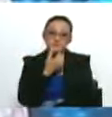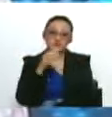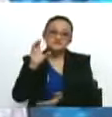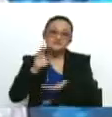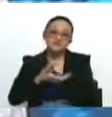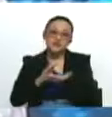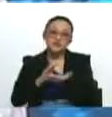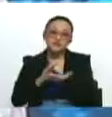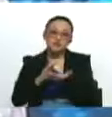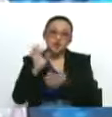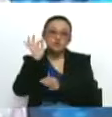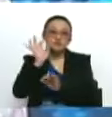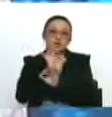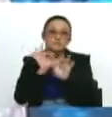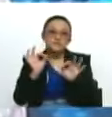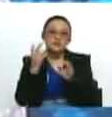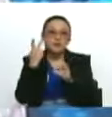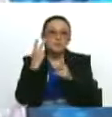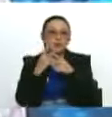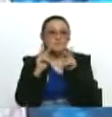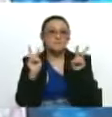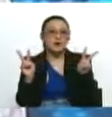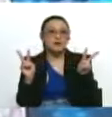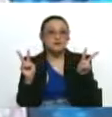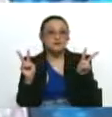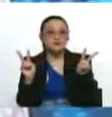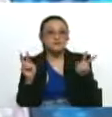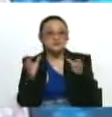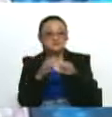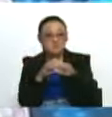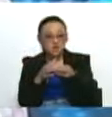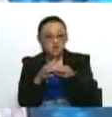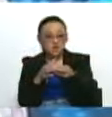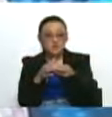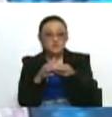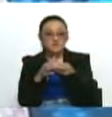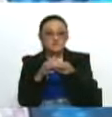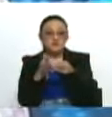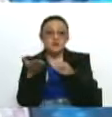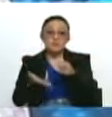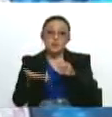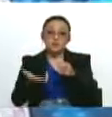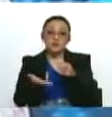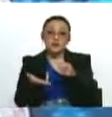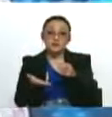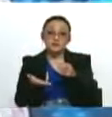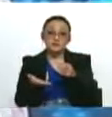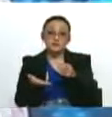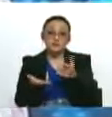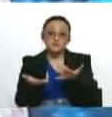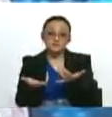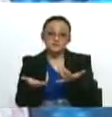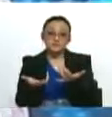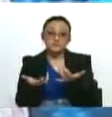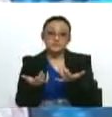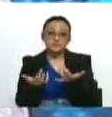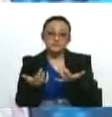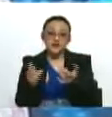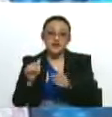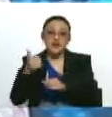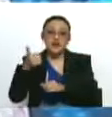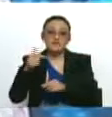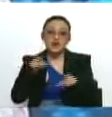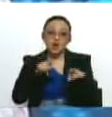El Consejo Especial por la Paz tendrá un núcleo dirigente fundamental que tendrá como jefe